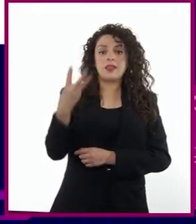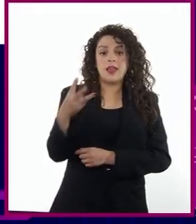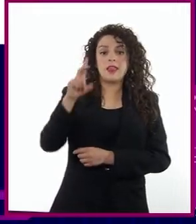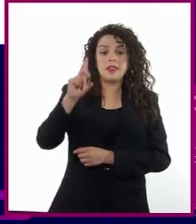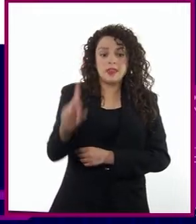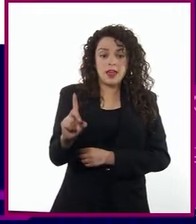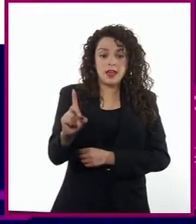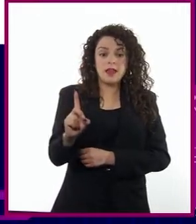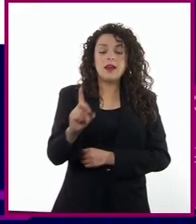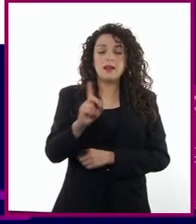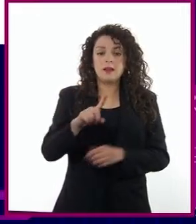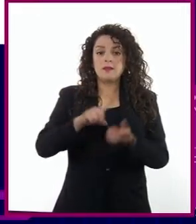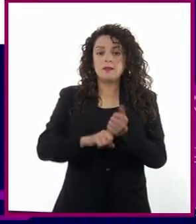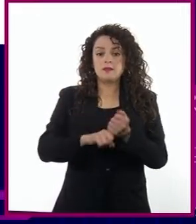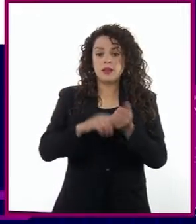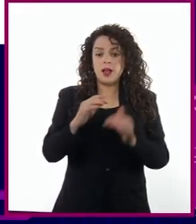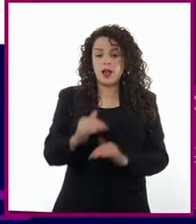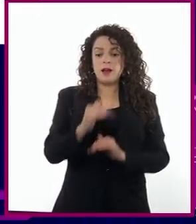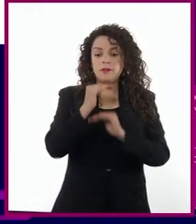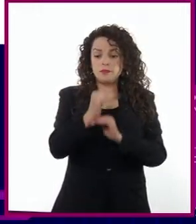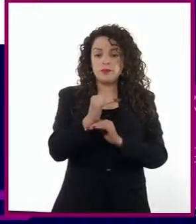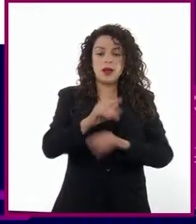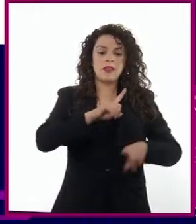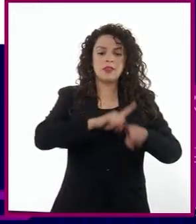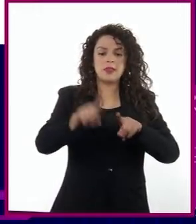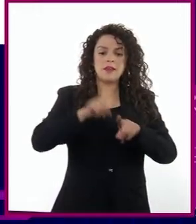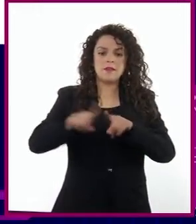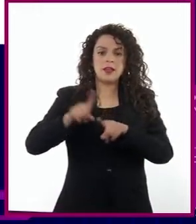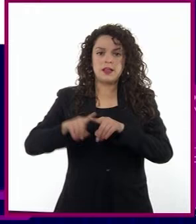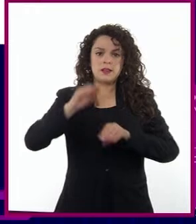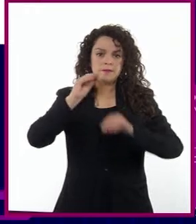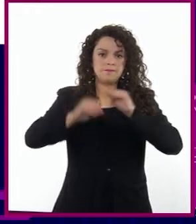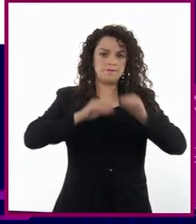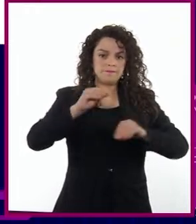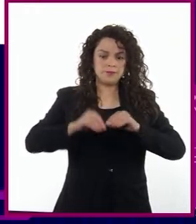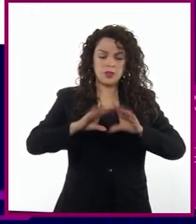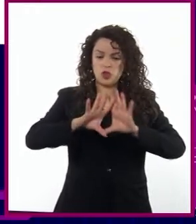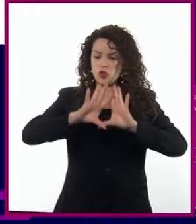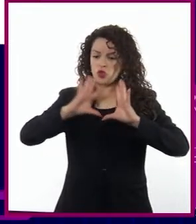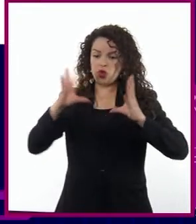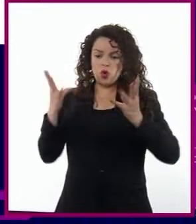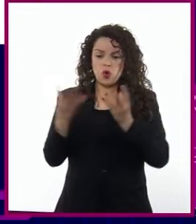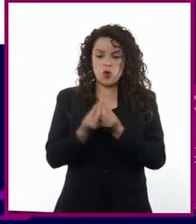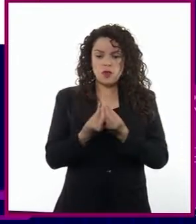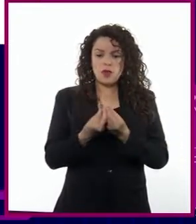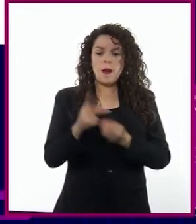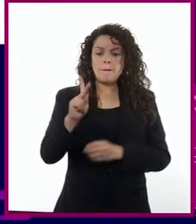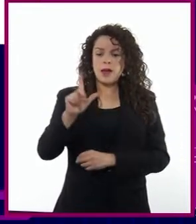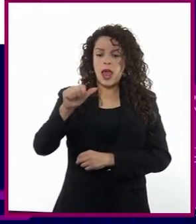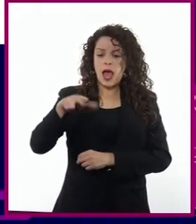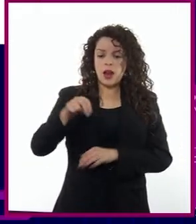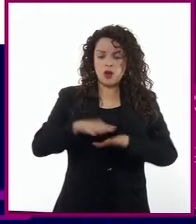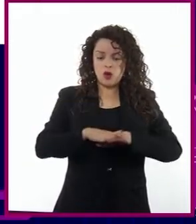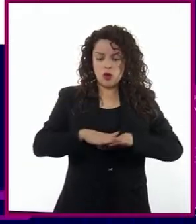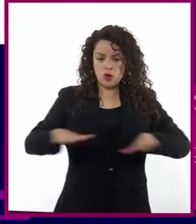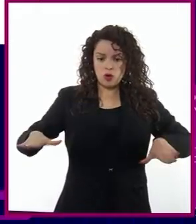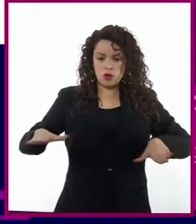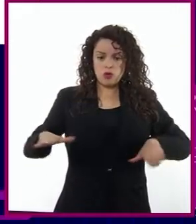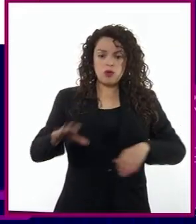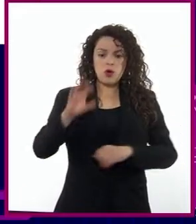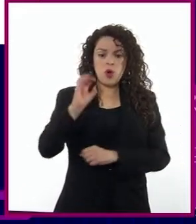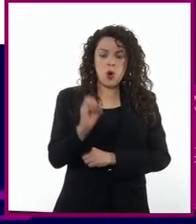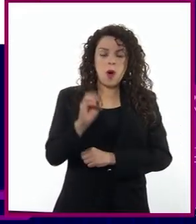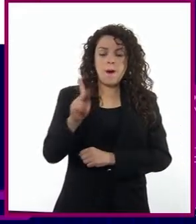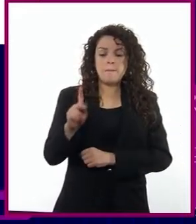tridimensionales limitados por varias superficies. Si todas las superficies que lo limitan son planas y de contorno